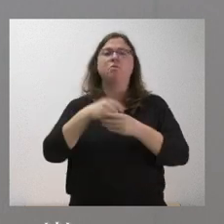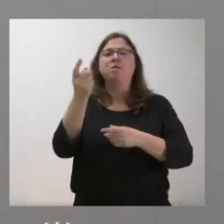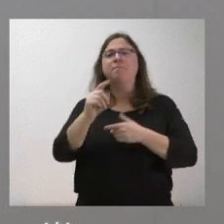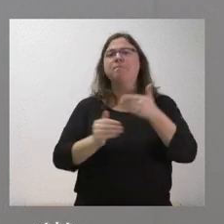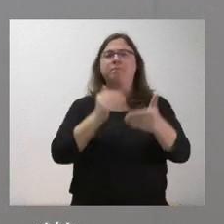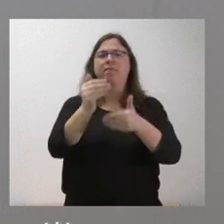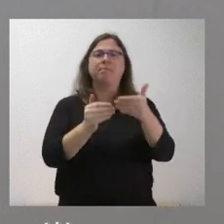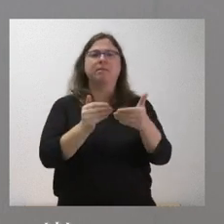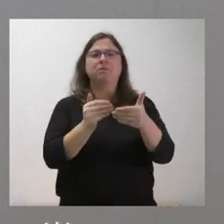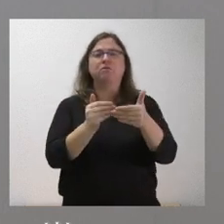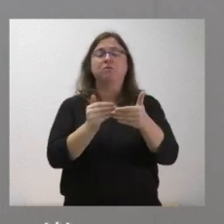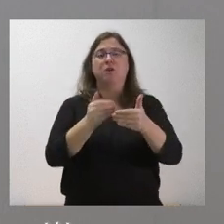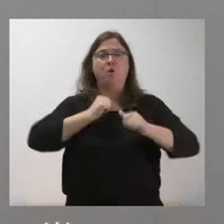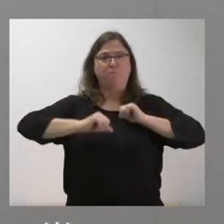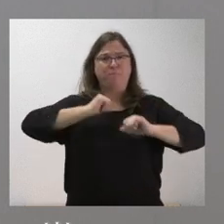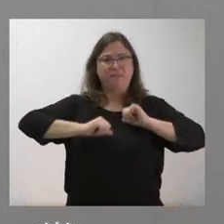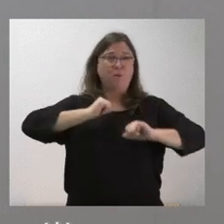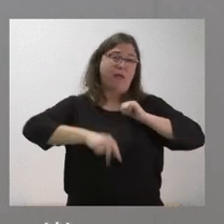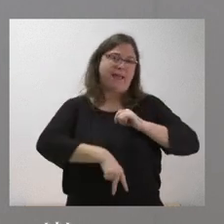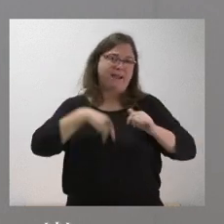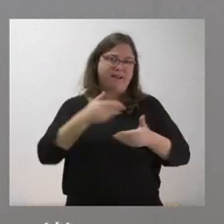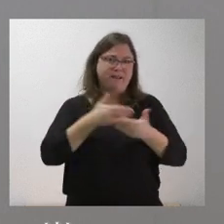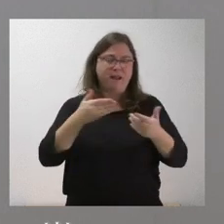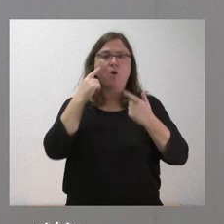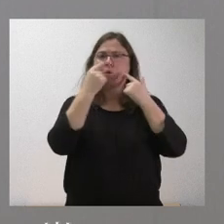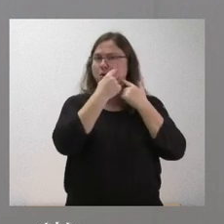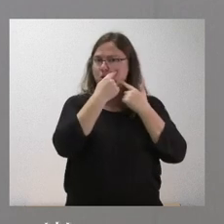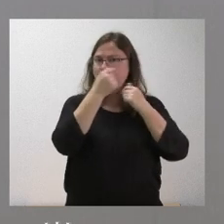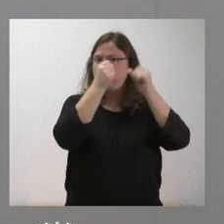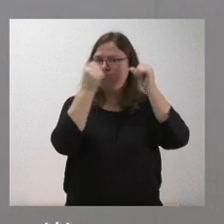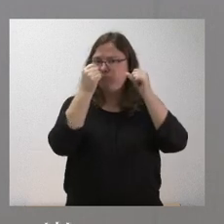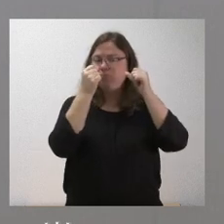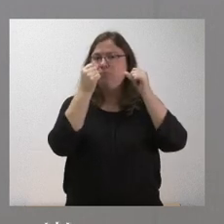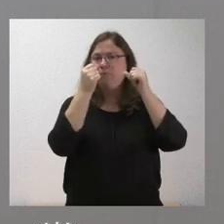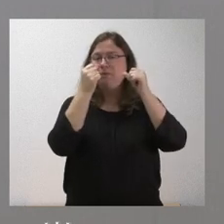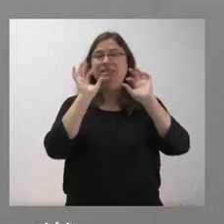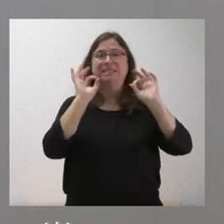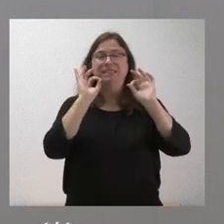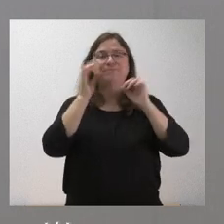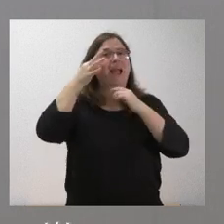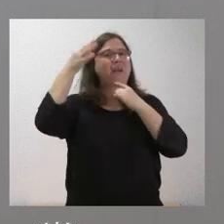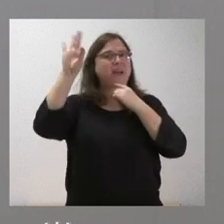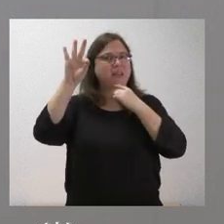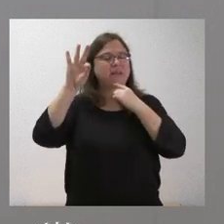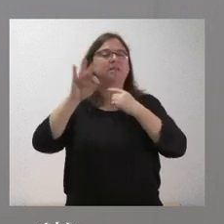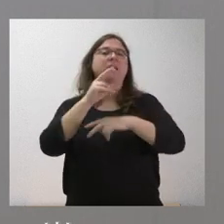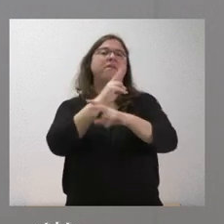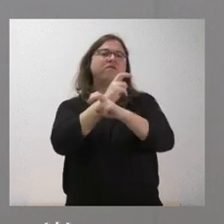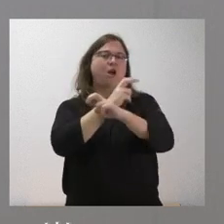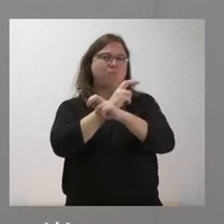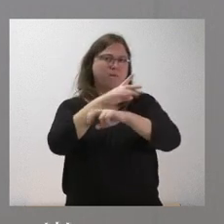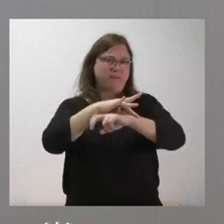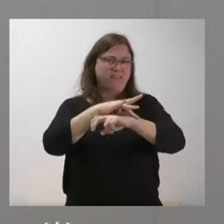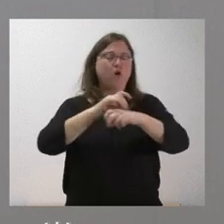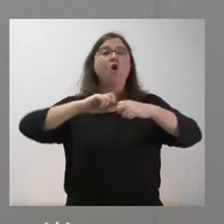procedimientos quirúrgicos de cirugía general oftalmología fundamentalmente cataratas traumatología prótesis